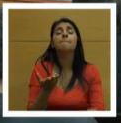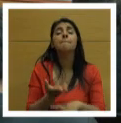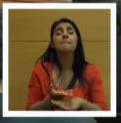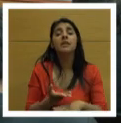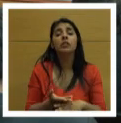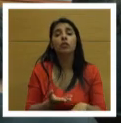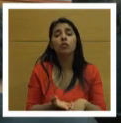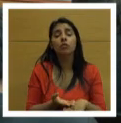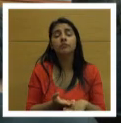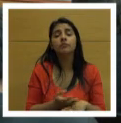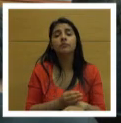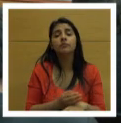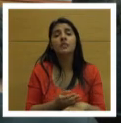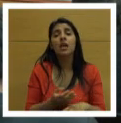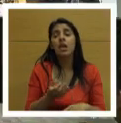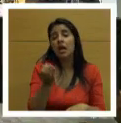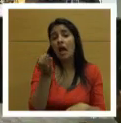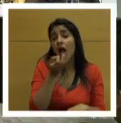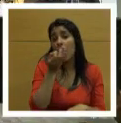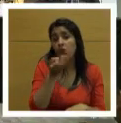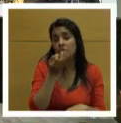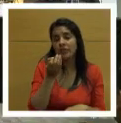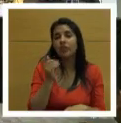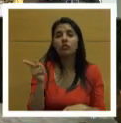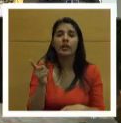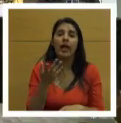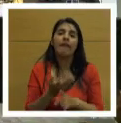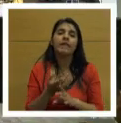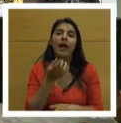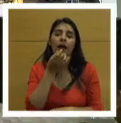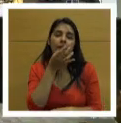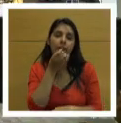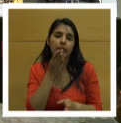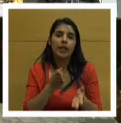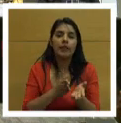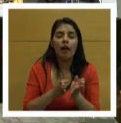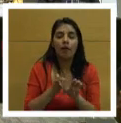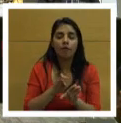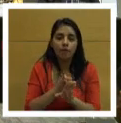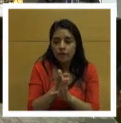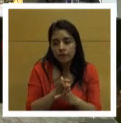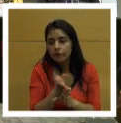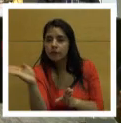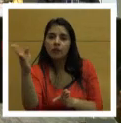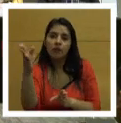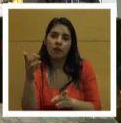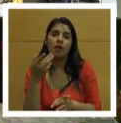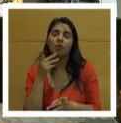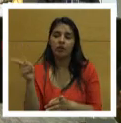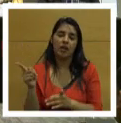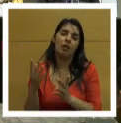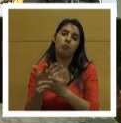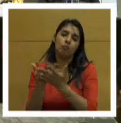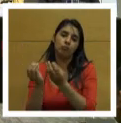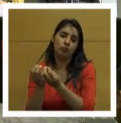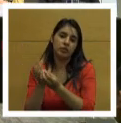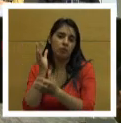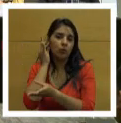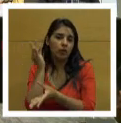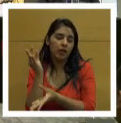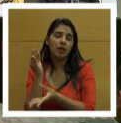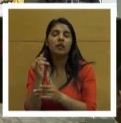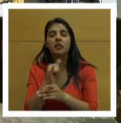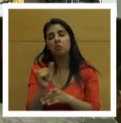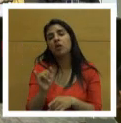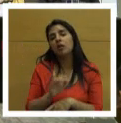él demandó reconvencionalmente y en ese contexto argumentando infidelidad por juntarse con muchas mujeres, etc. Después se desistió de esa demanda reconvencional y se acogió